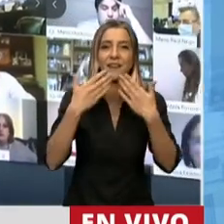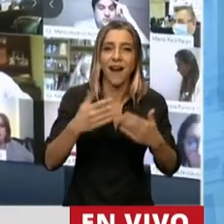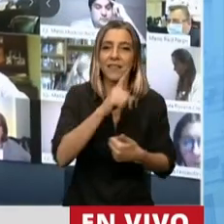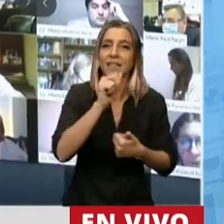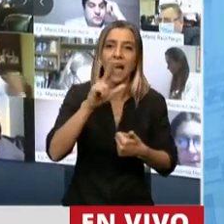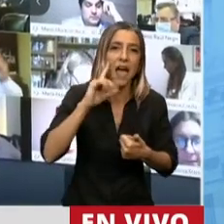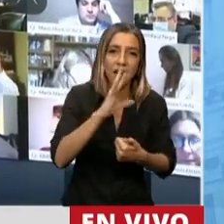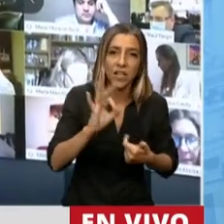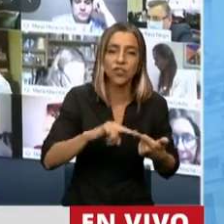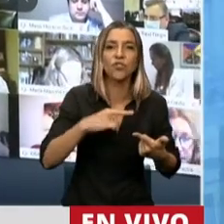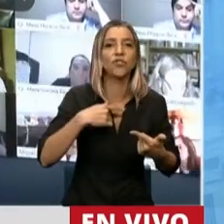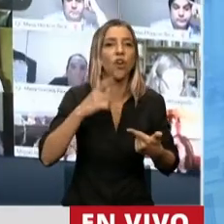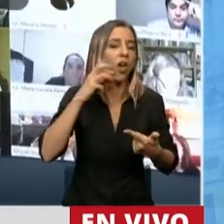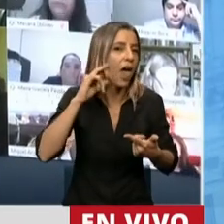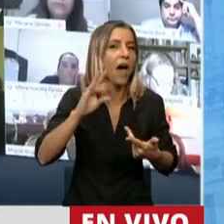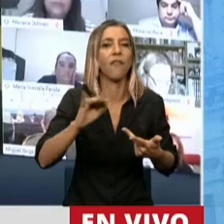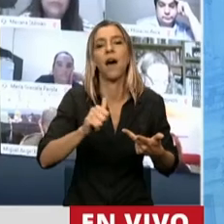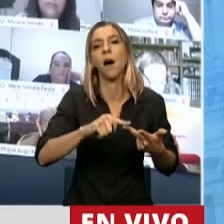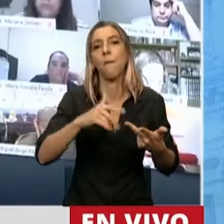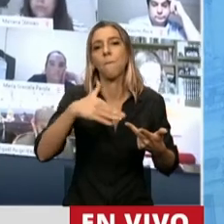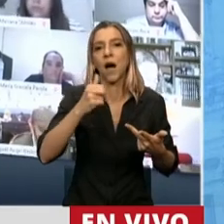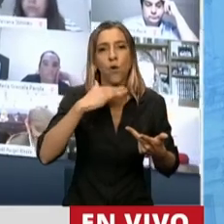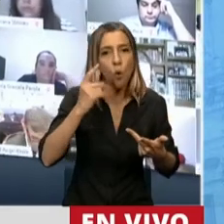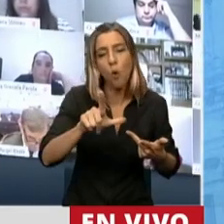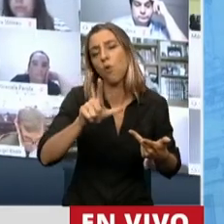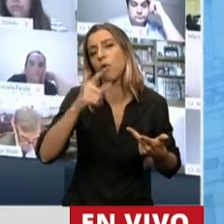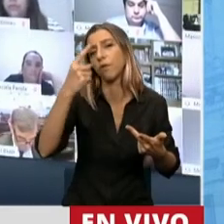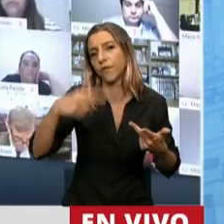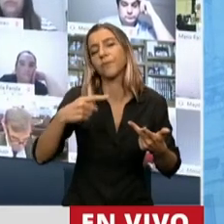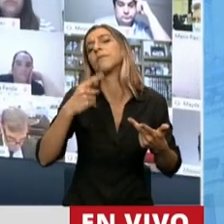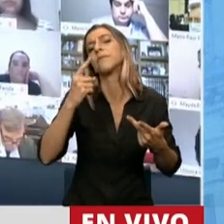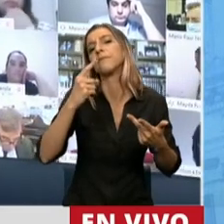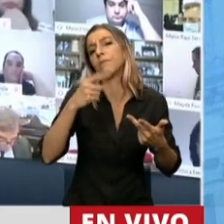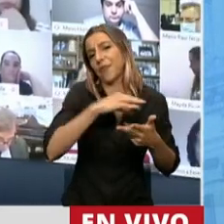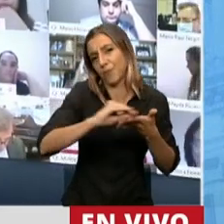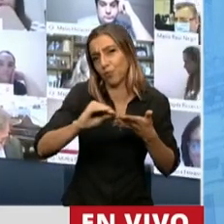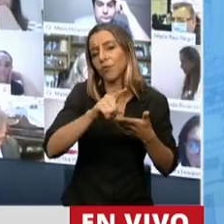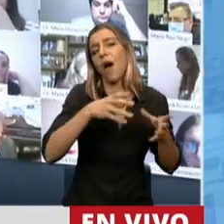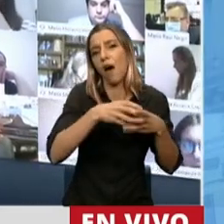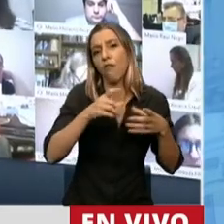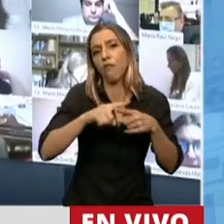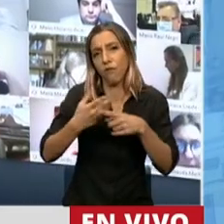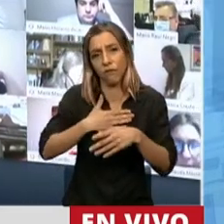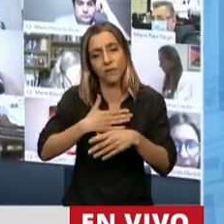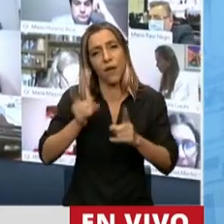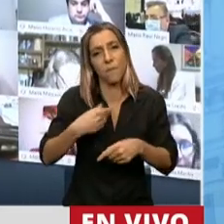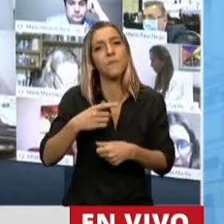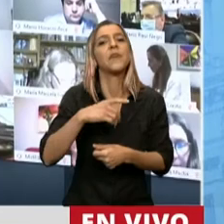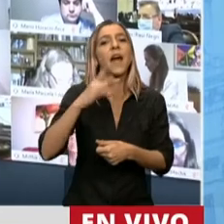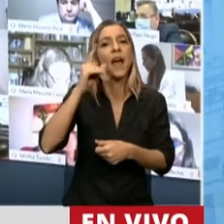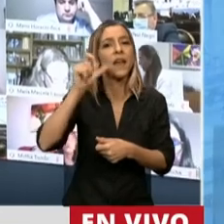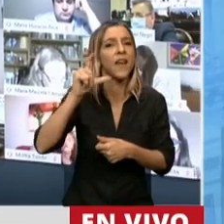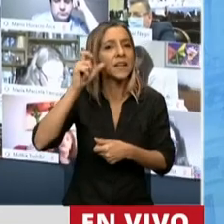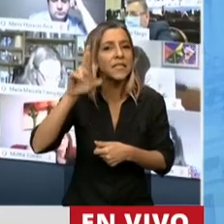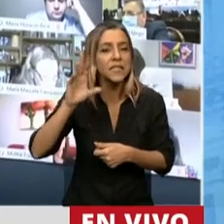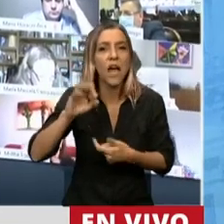Najul, a los miembros de la Comisión de Salud de nuestro interbloque, Gonzalo del Cerro, Carmen Polledo,